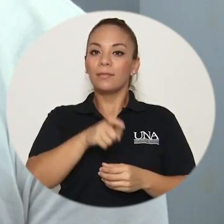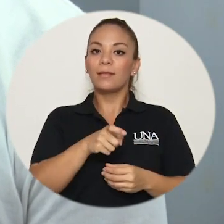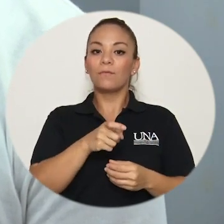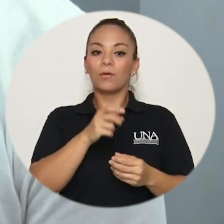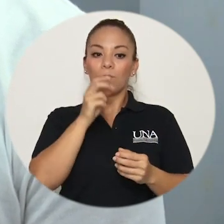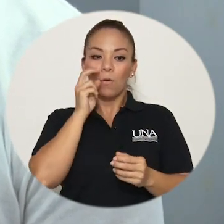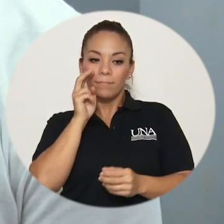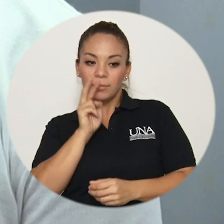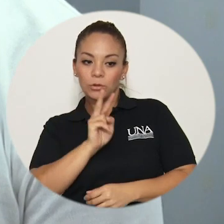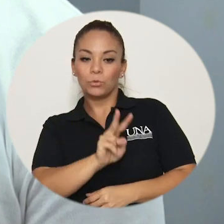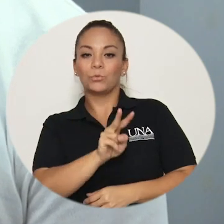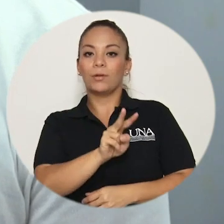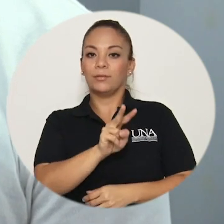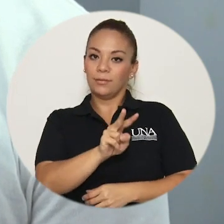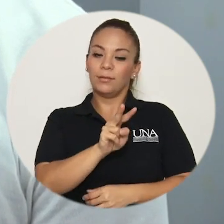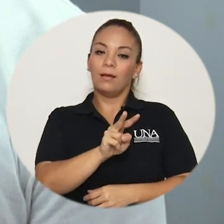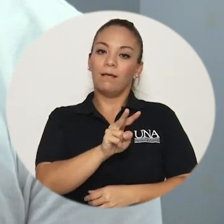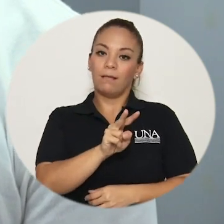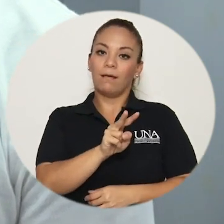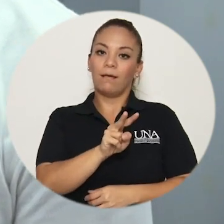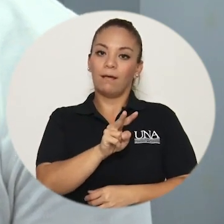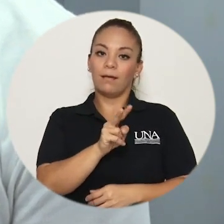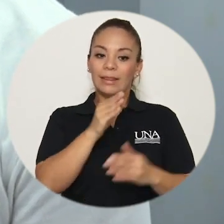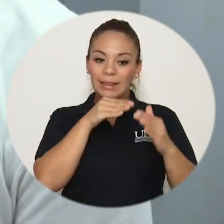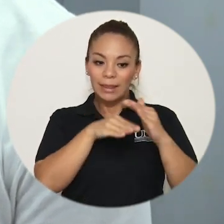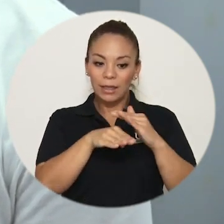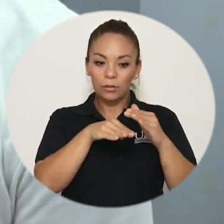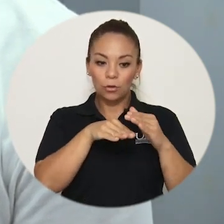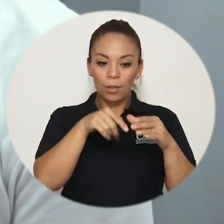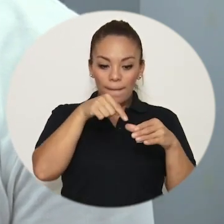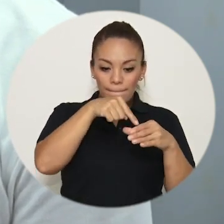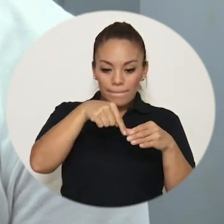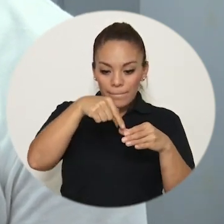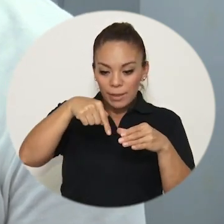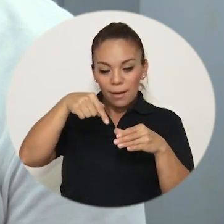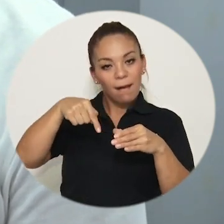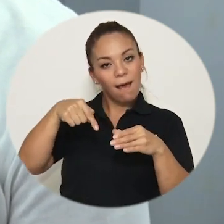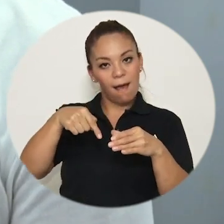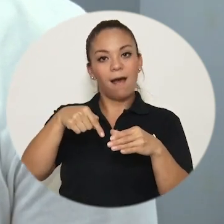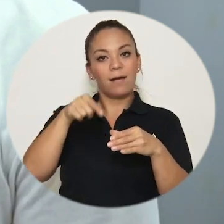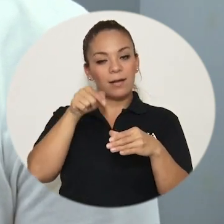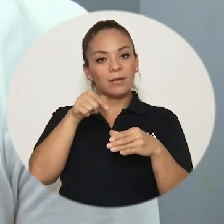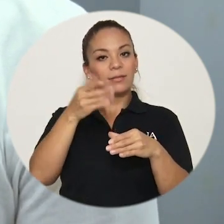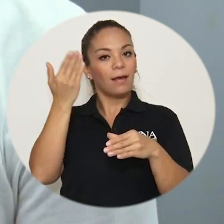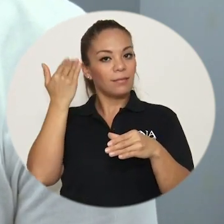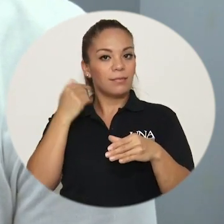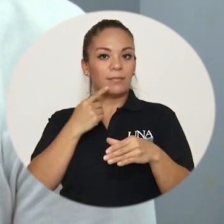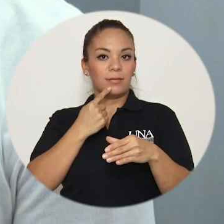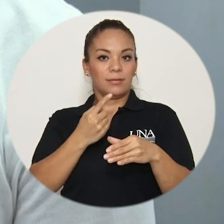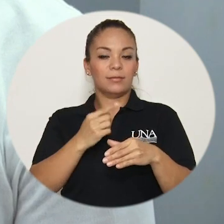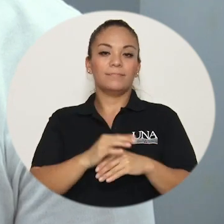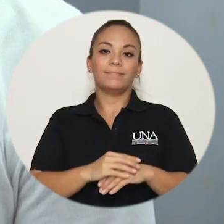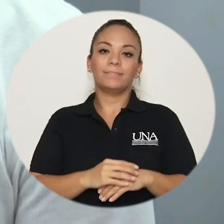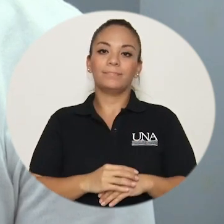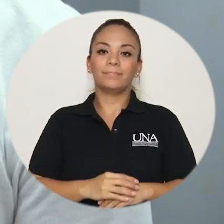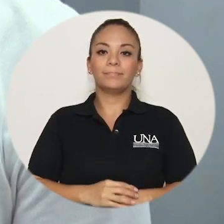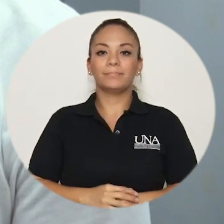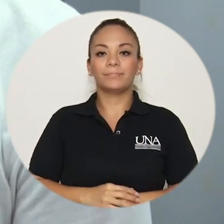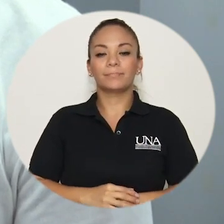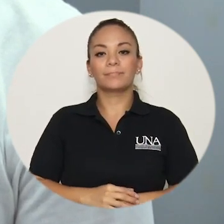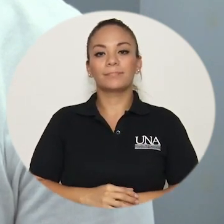que ser visualizada dentro de lo que es estos pilares que le mencionaba anteriormente, más que todo